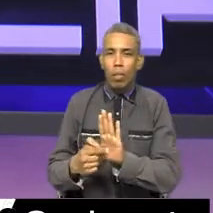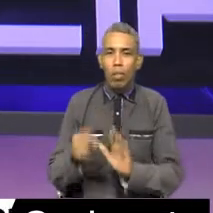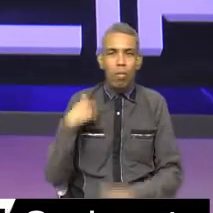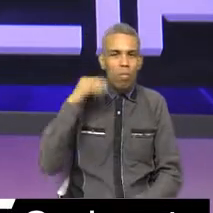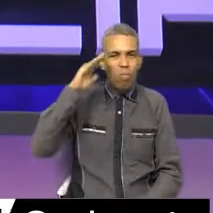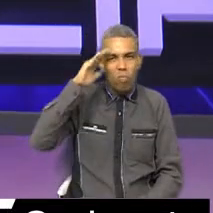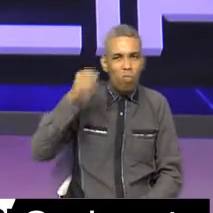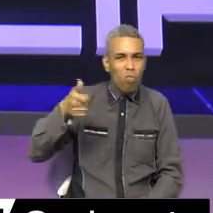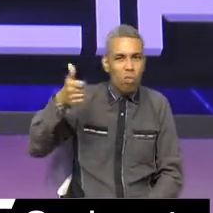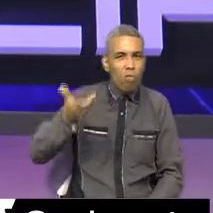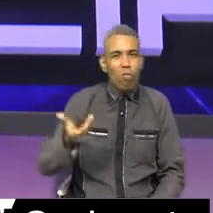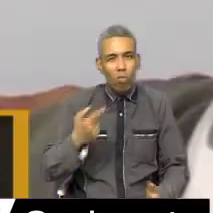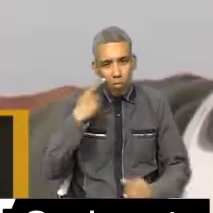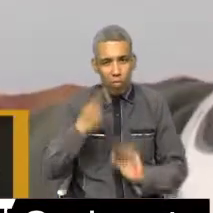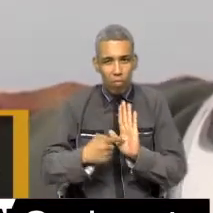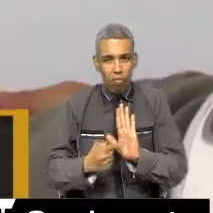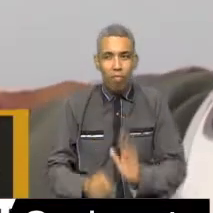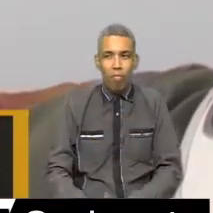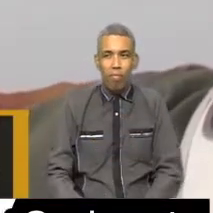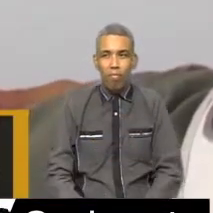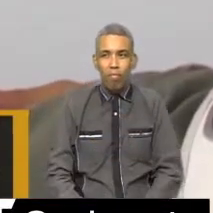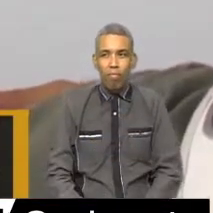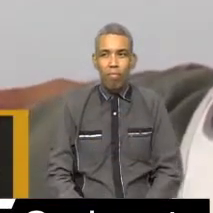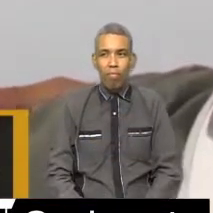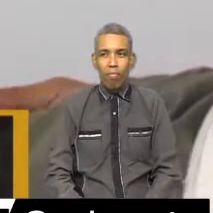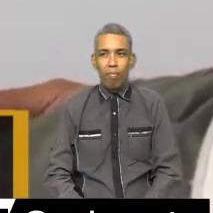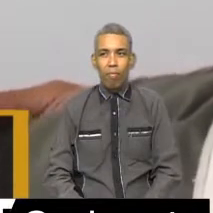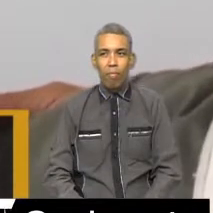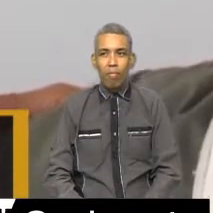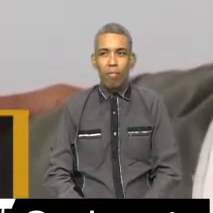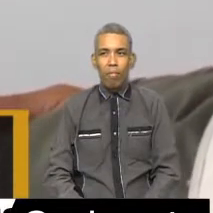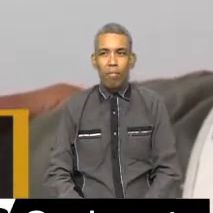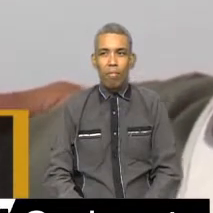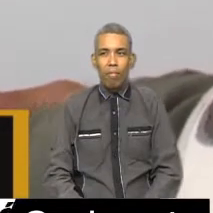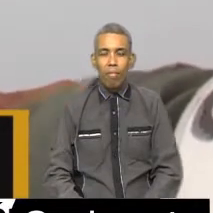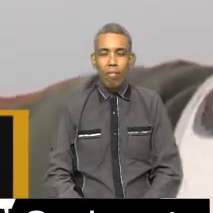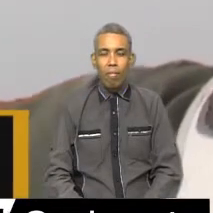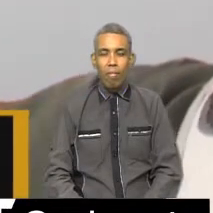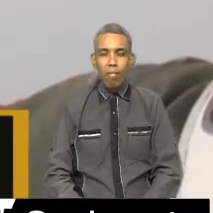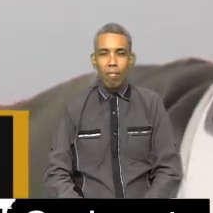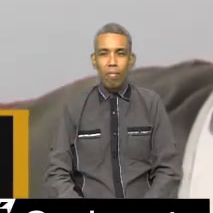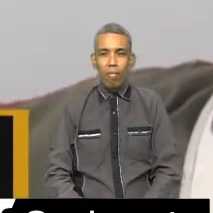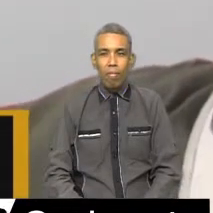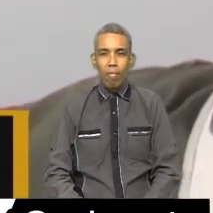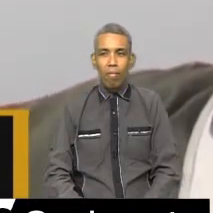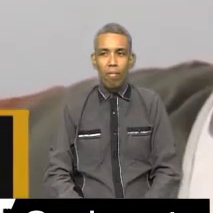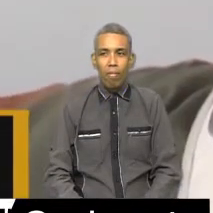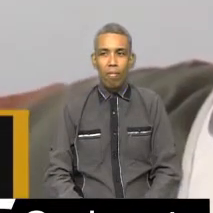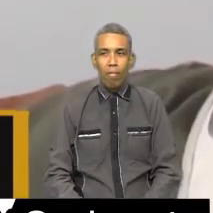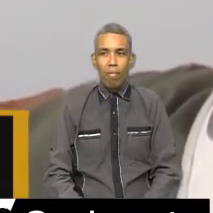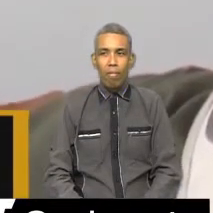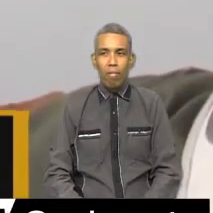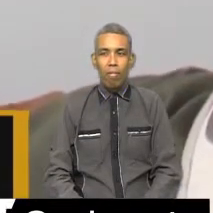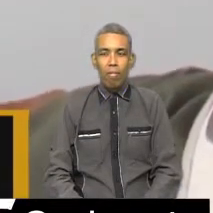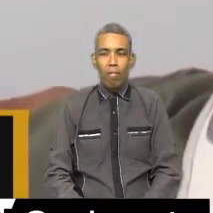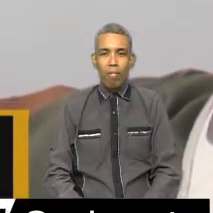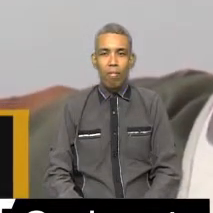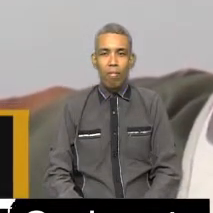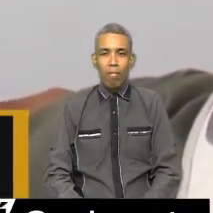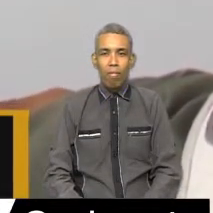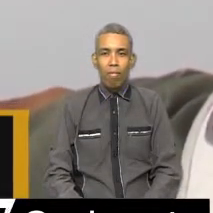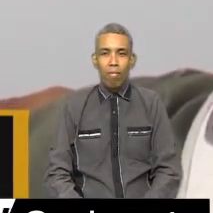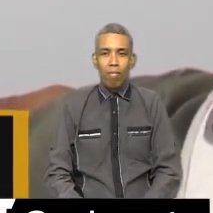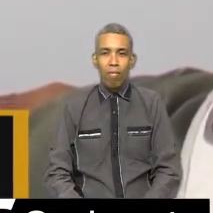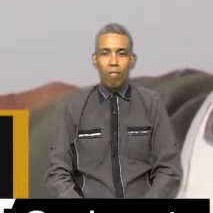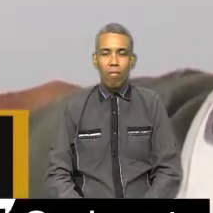exhibidos en plena vía pública. El aporte a la convivencia y seguridad del ciudadano, el agradecimiento por la conducción